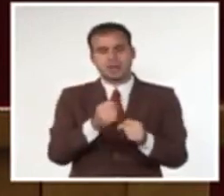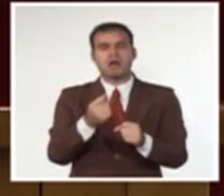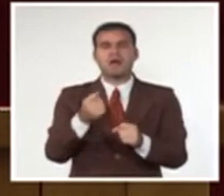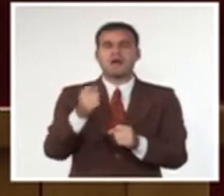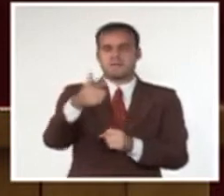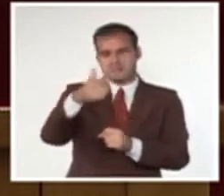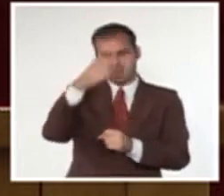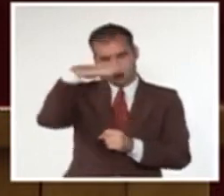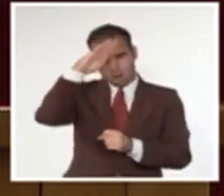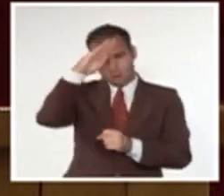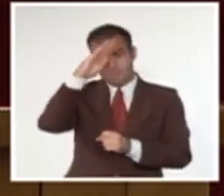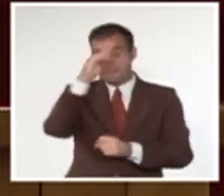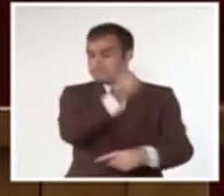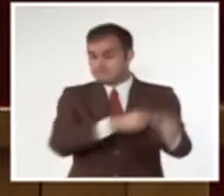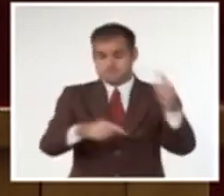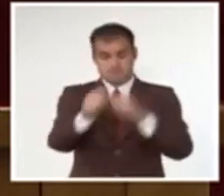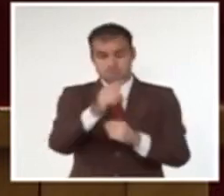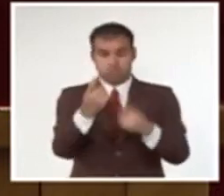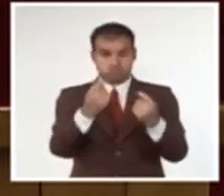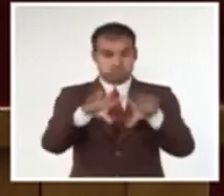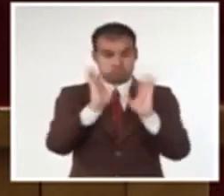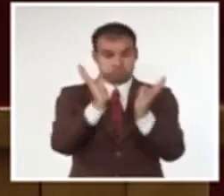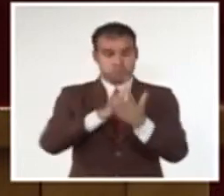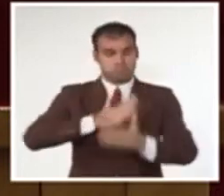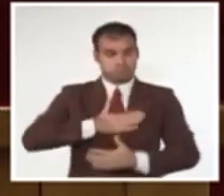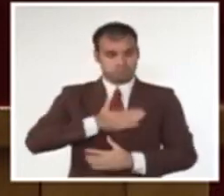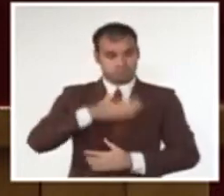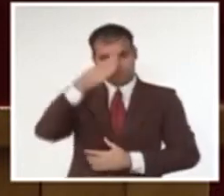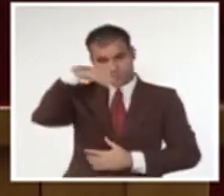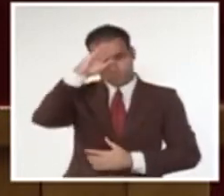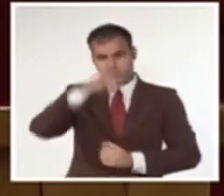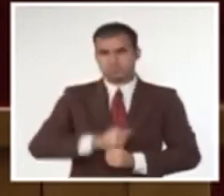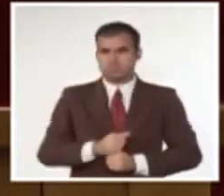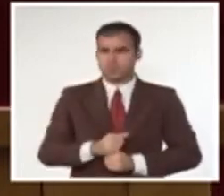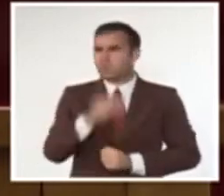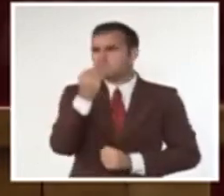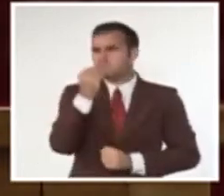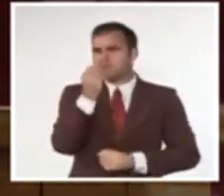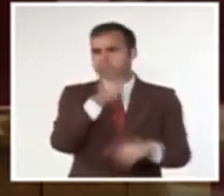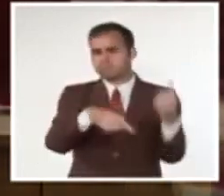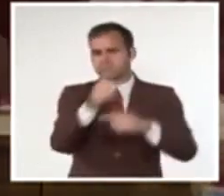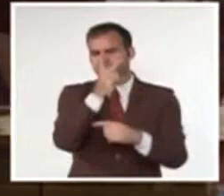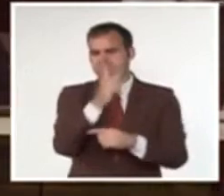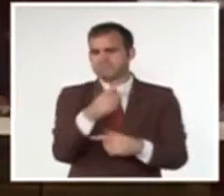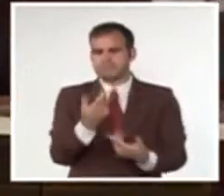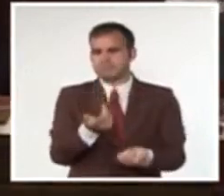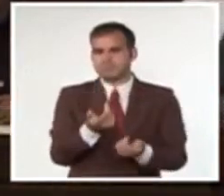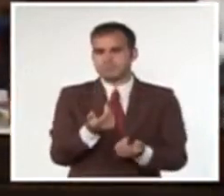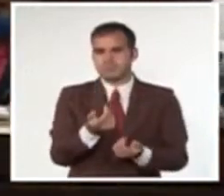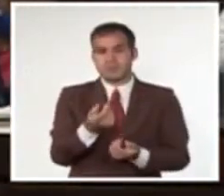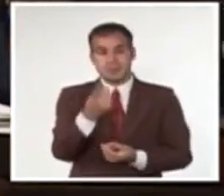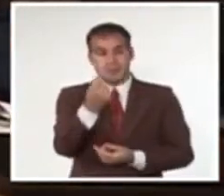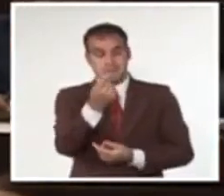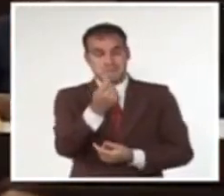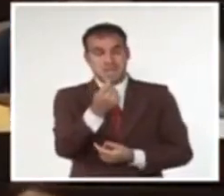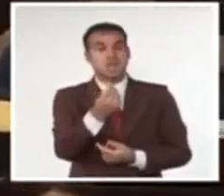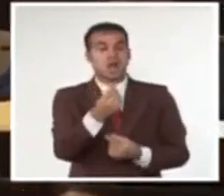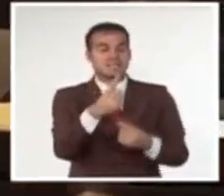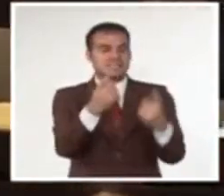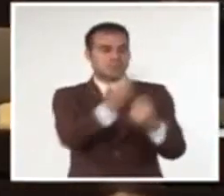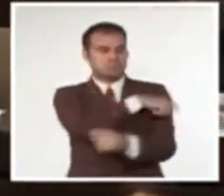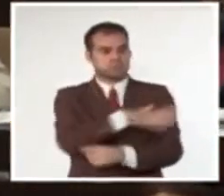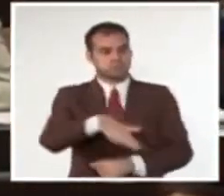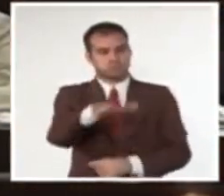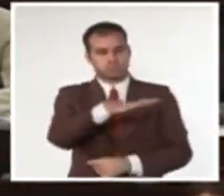del sistema financiero y en la racionalidad de los precios, priorizando los que resultan más sensibles para la